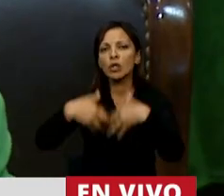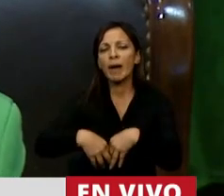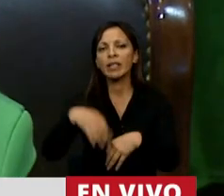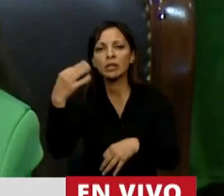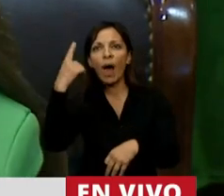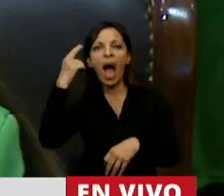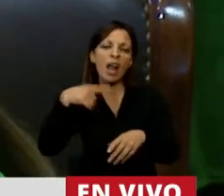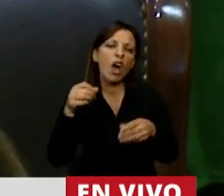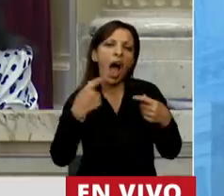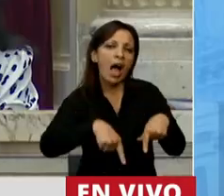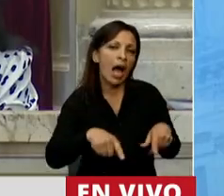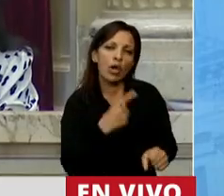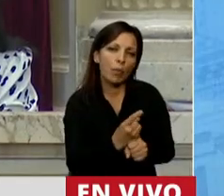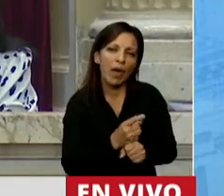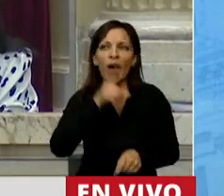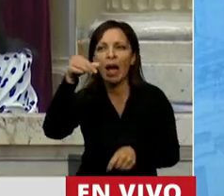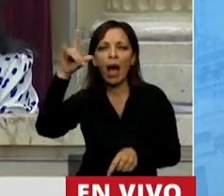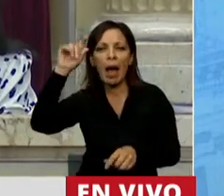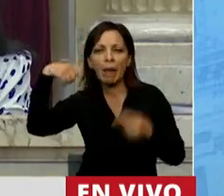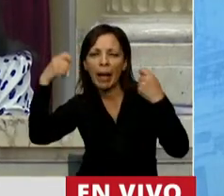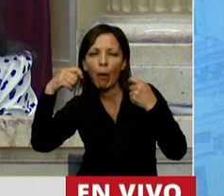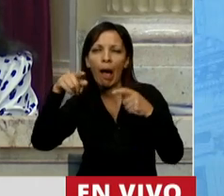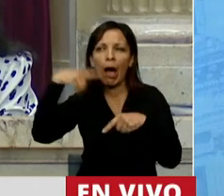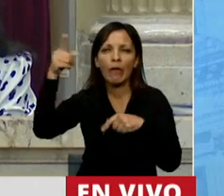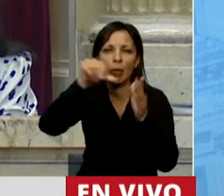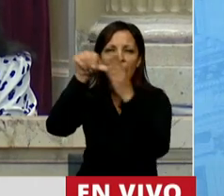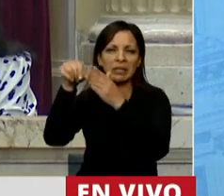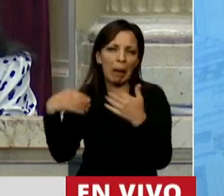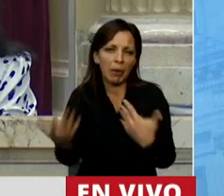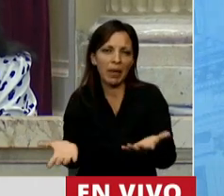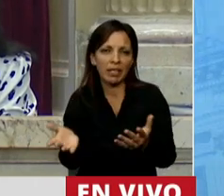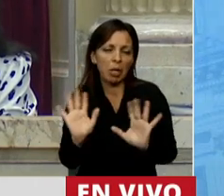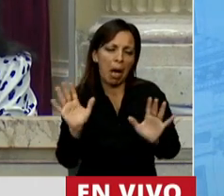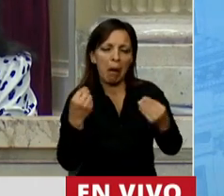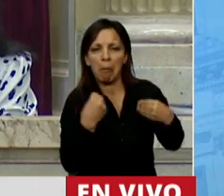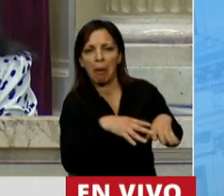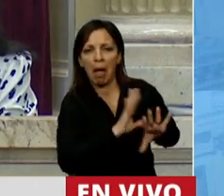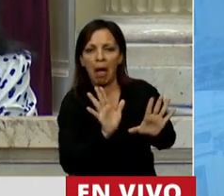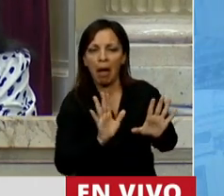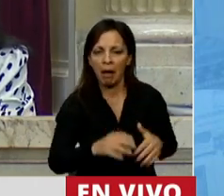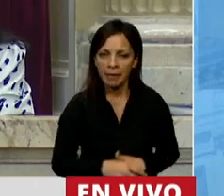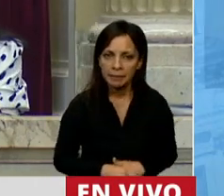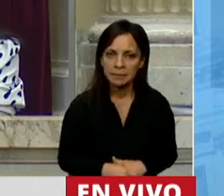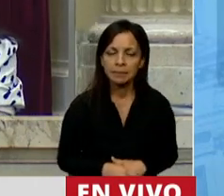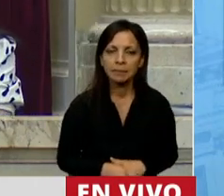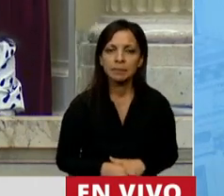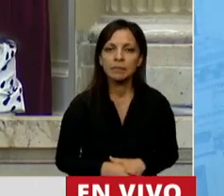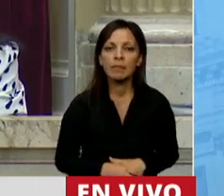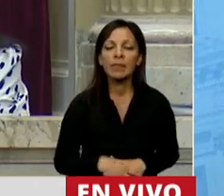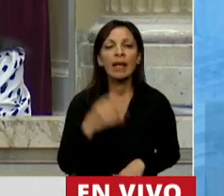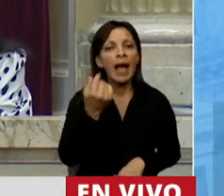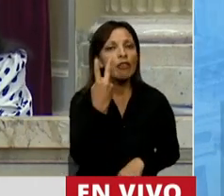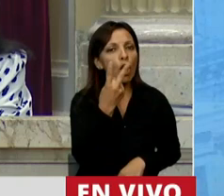vía Paraguay o México o algún otro lado y no sufrían las consecuencias de todos aquellos que no podían llevarlo adelante. Pero hay